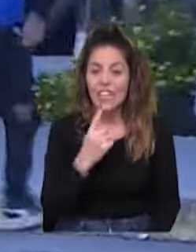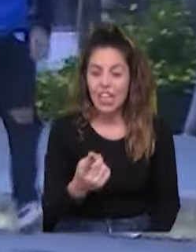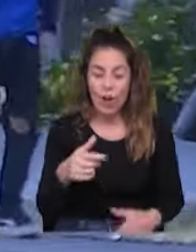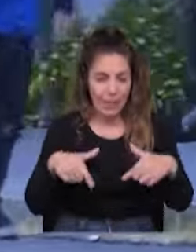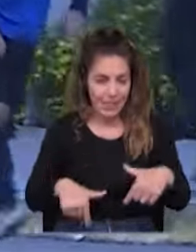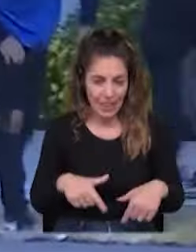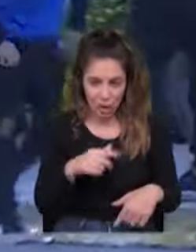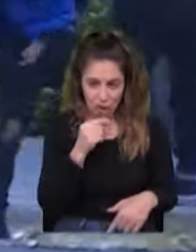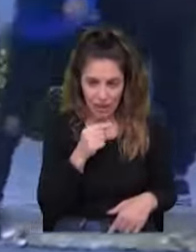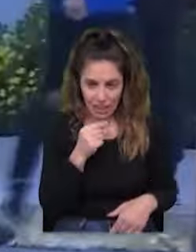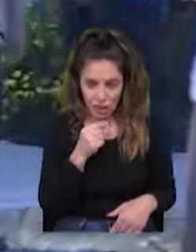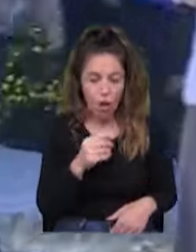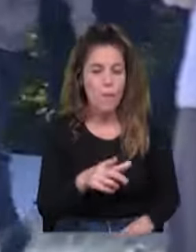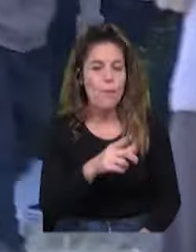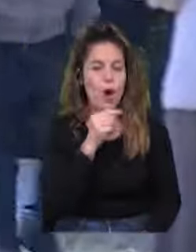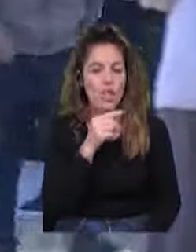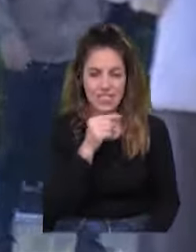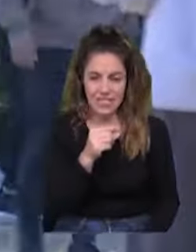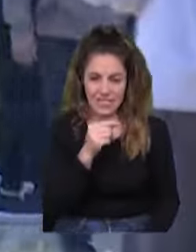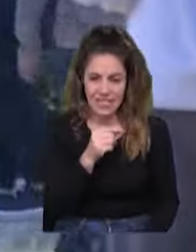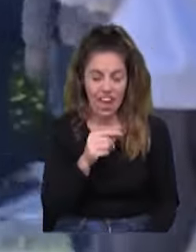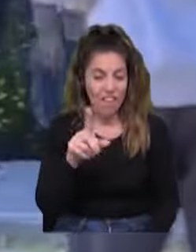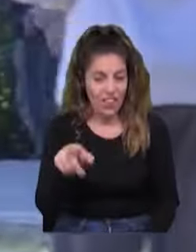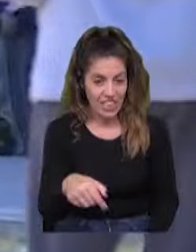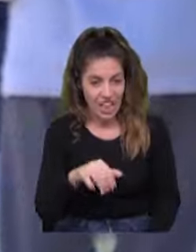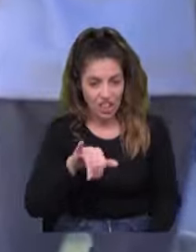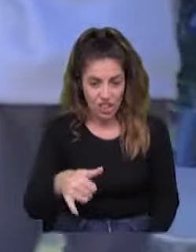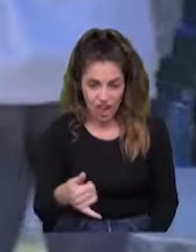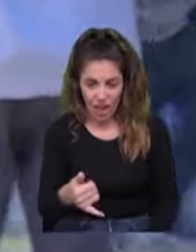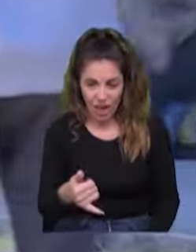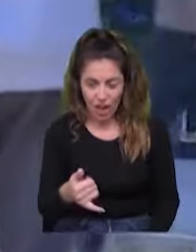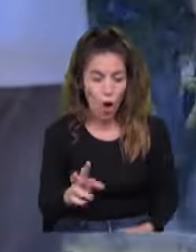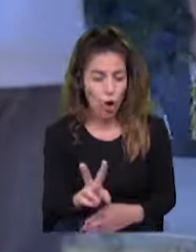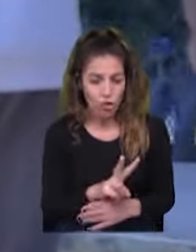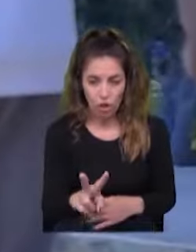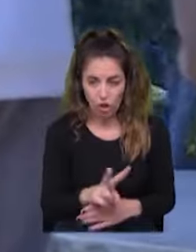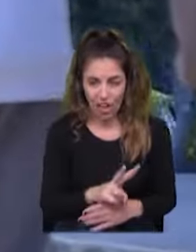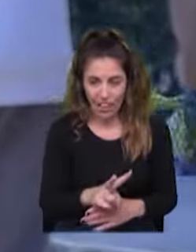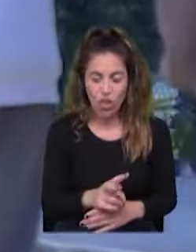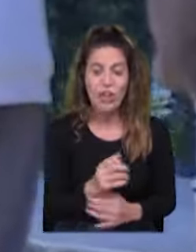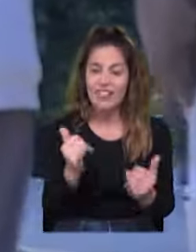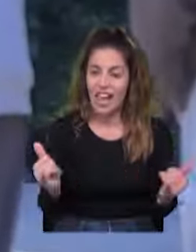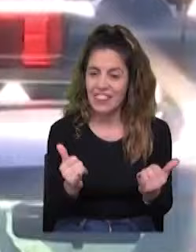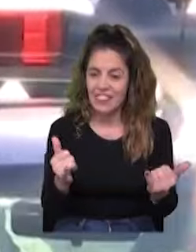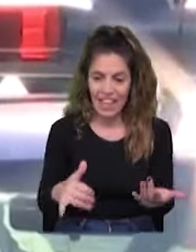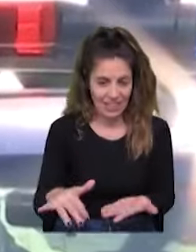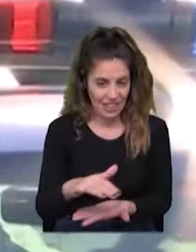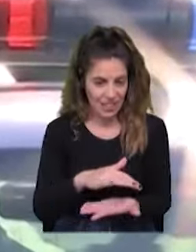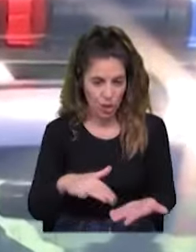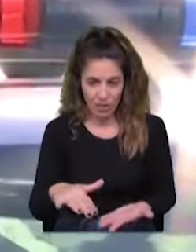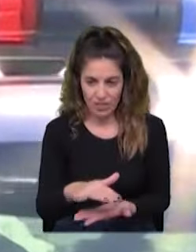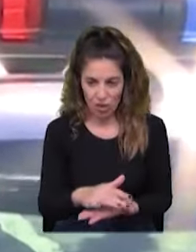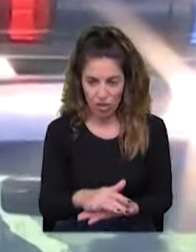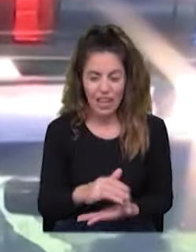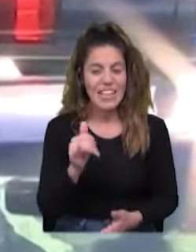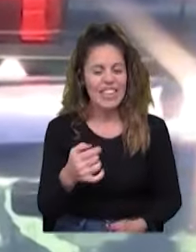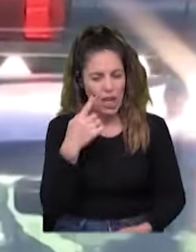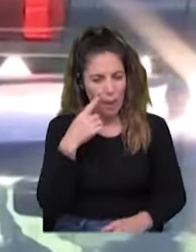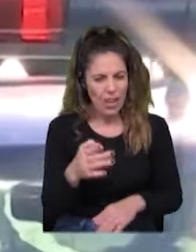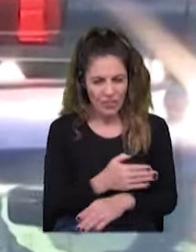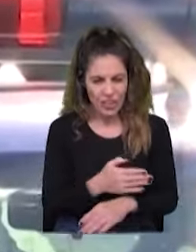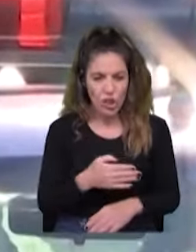mbd noticias la policía venía ya eh monitoreando desde hace varios días esta situación y tenía previsto